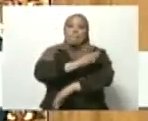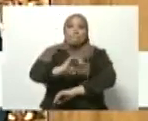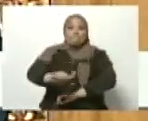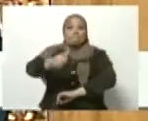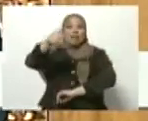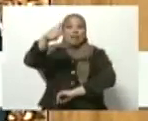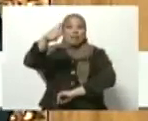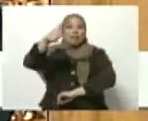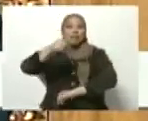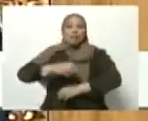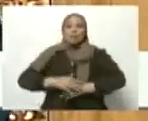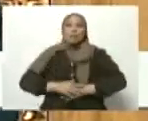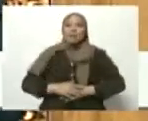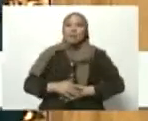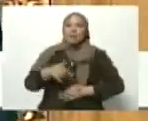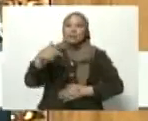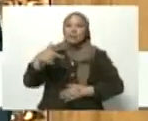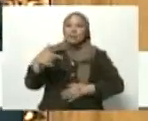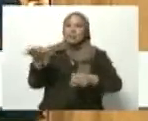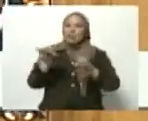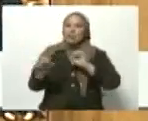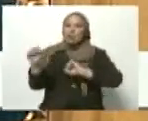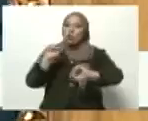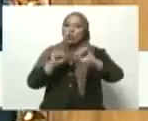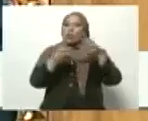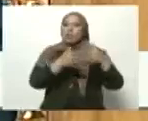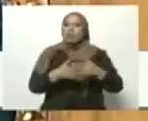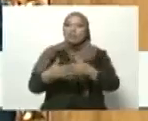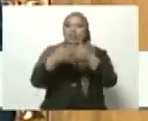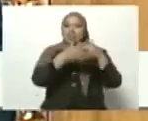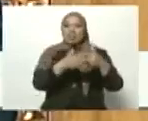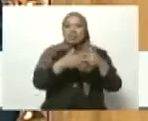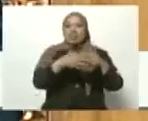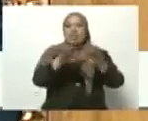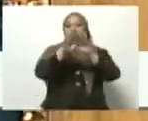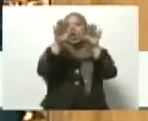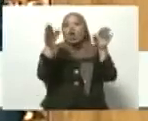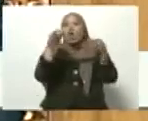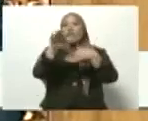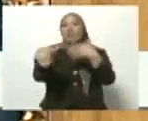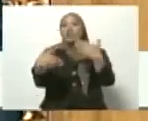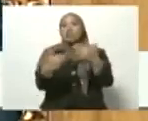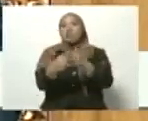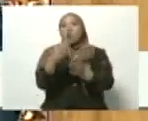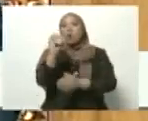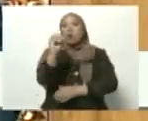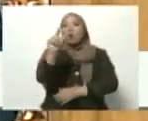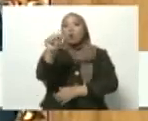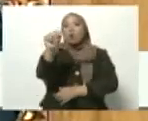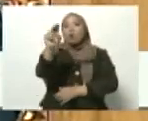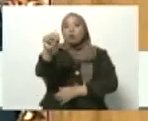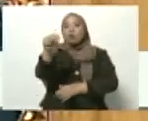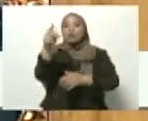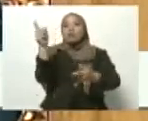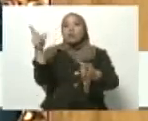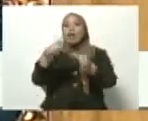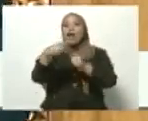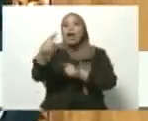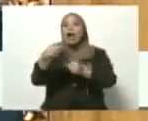América Latina. Porque esto no es contra Estados Unidos, es la OTAN entera. Japón, Australia, Nueva Zelanda